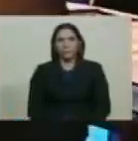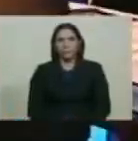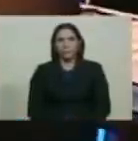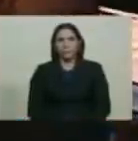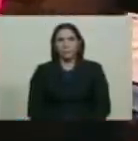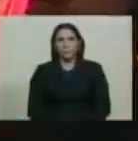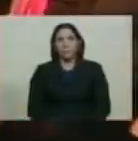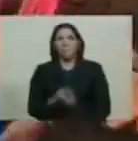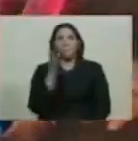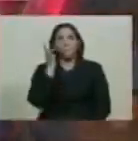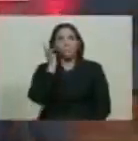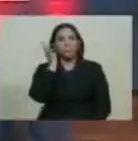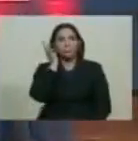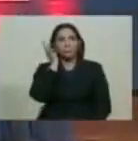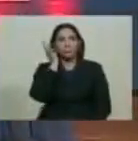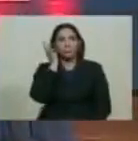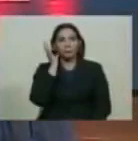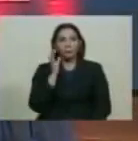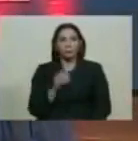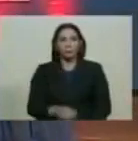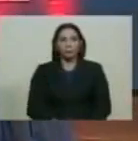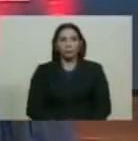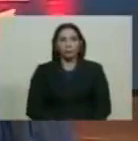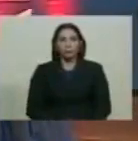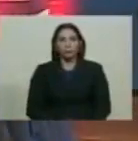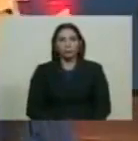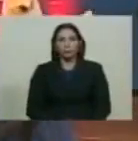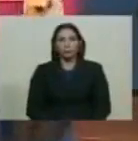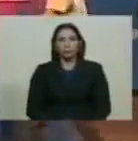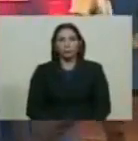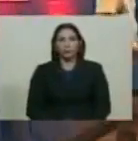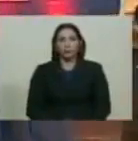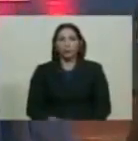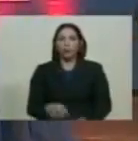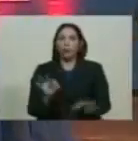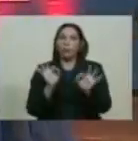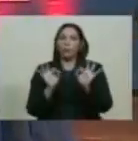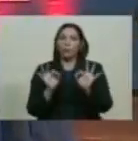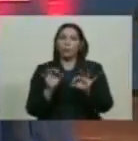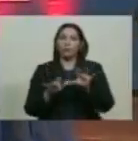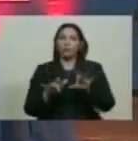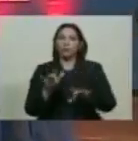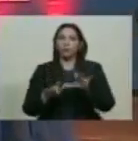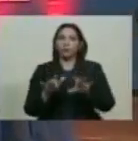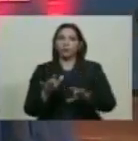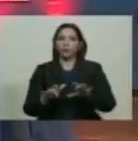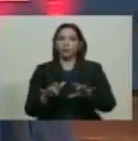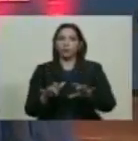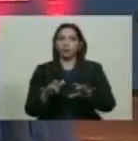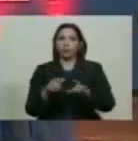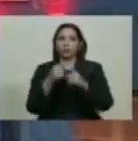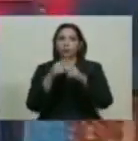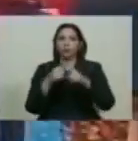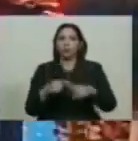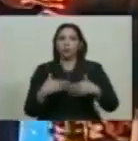Brenda Cristina Camacho Moreno, especialidad Registro y Estadística de Salud del Estado Cojedes.